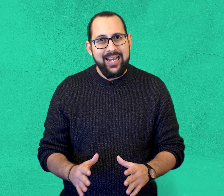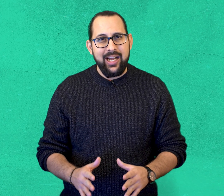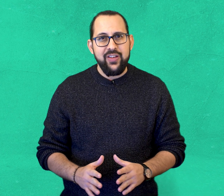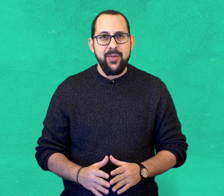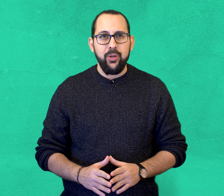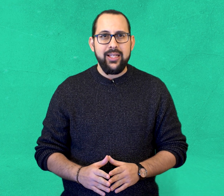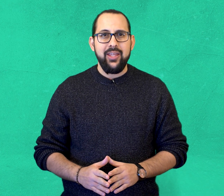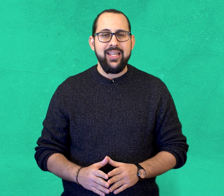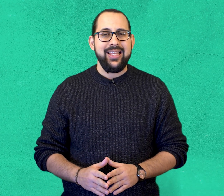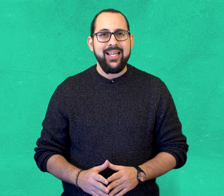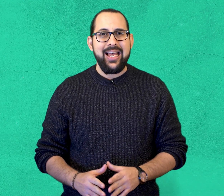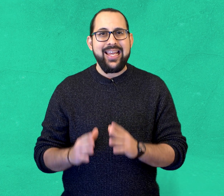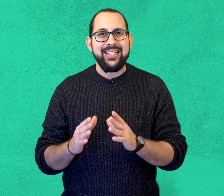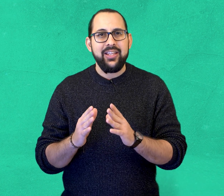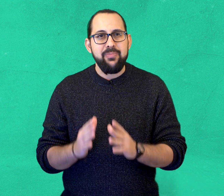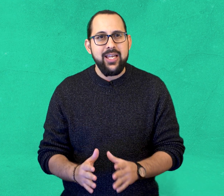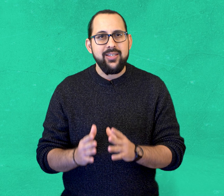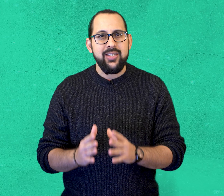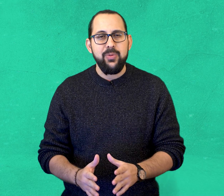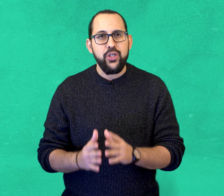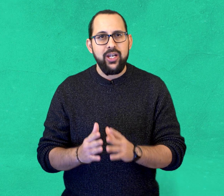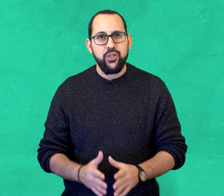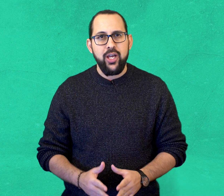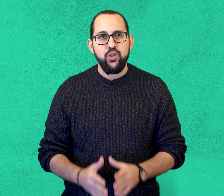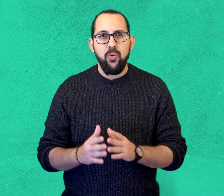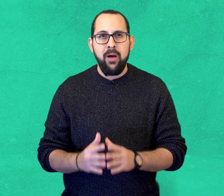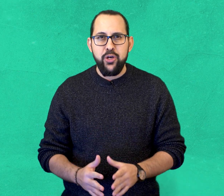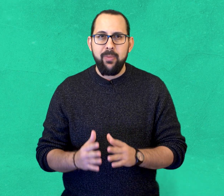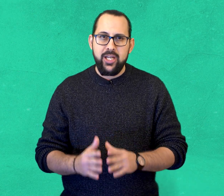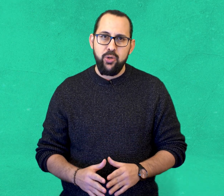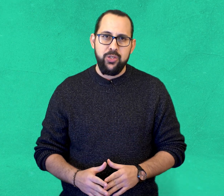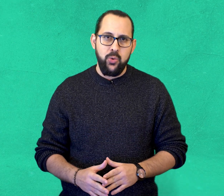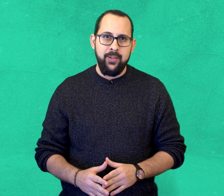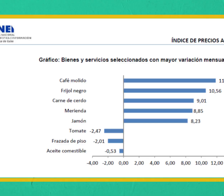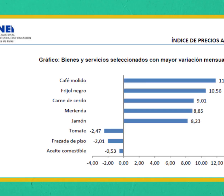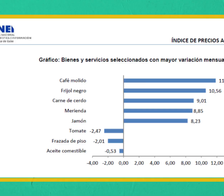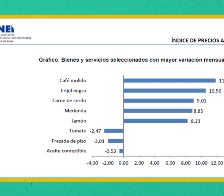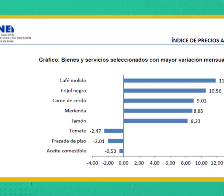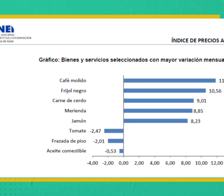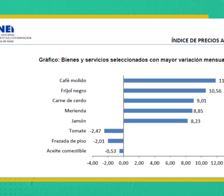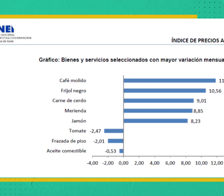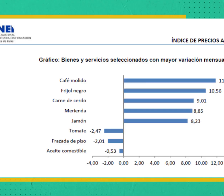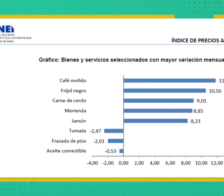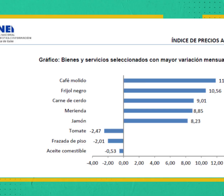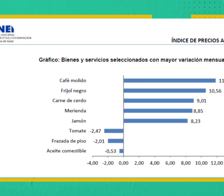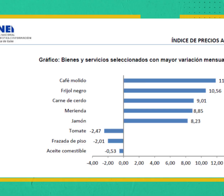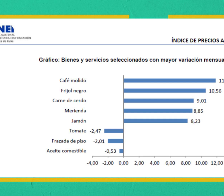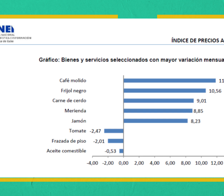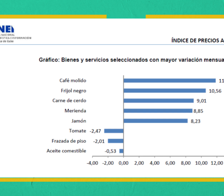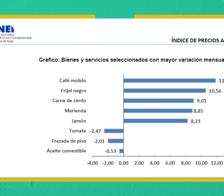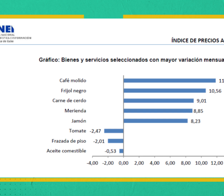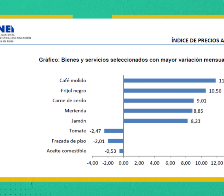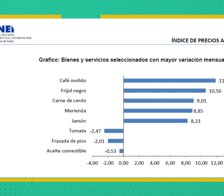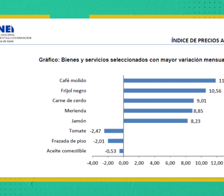Otra de las gráficas importantes de esta data es la de bienes y servicios seleccionados con mayor variación mensual. Aquí se explica que las mayores